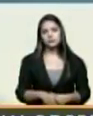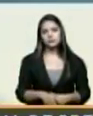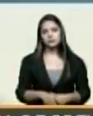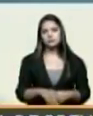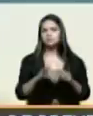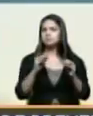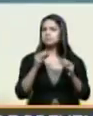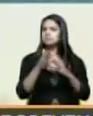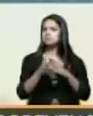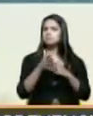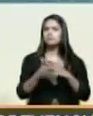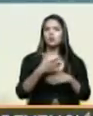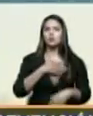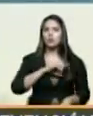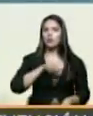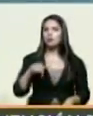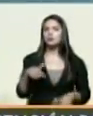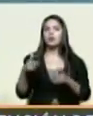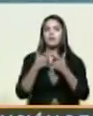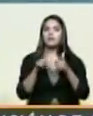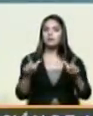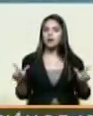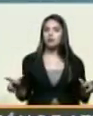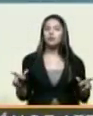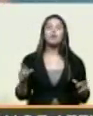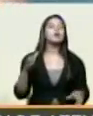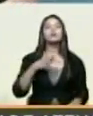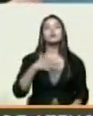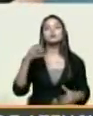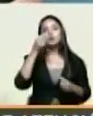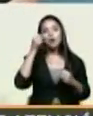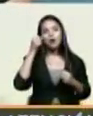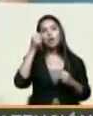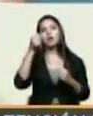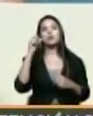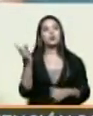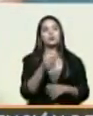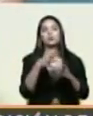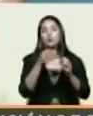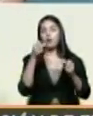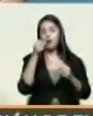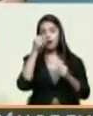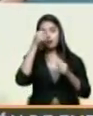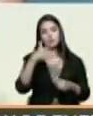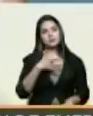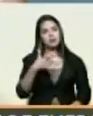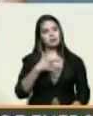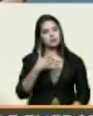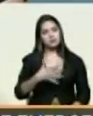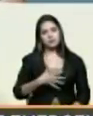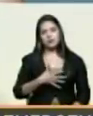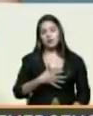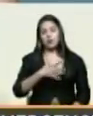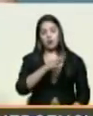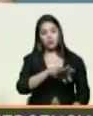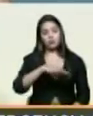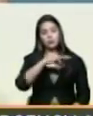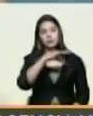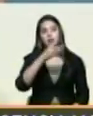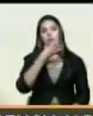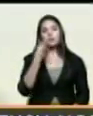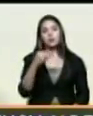hablando de nuestros libertadores, hablando de nuestros héroes, de nuestras heroínas, sentimos en nuestro espíritu